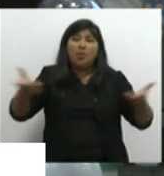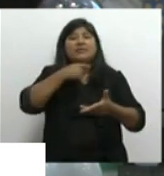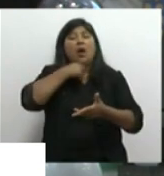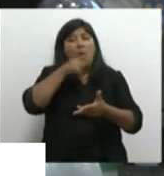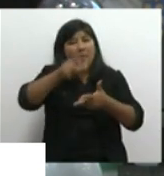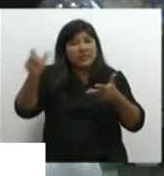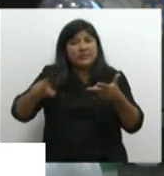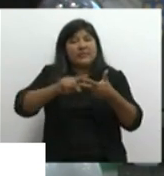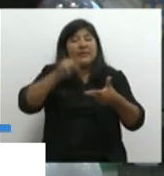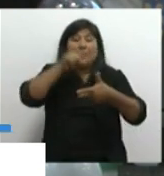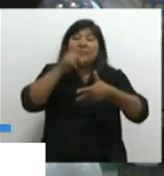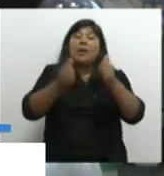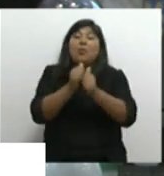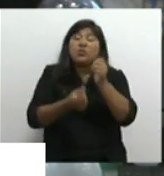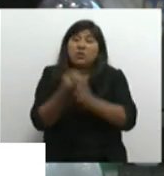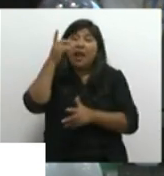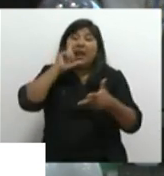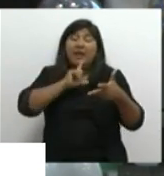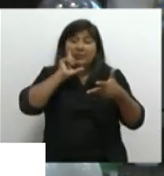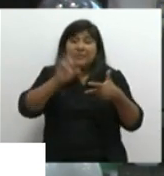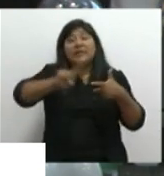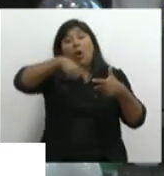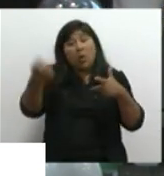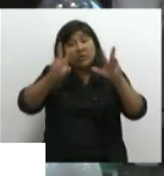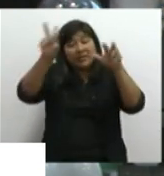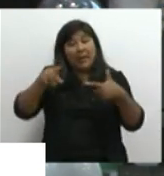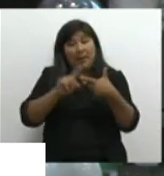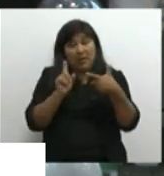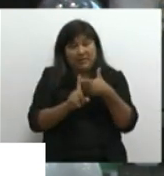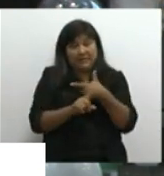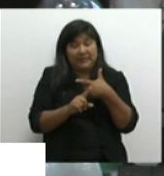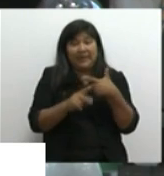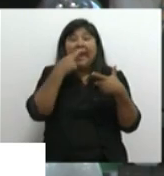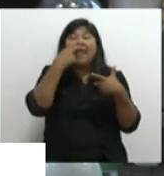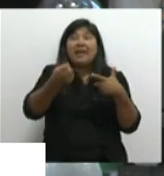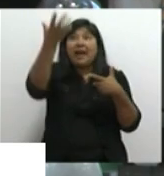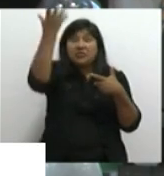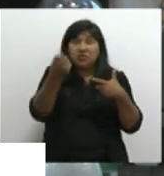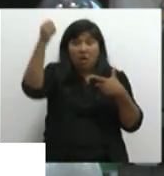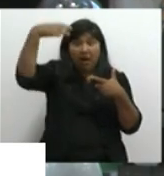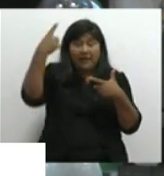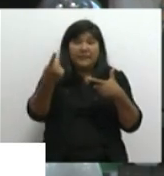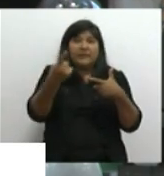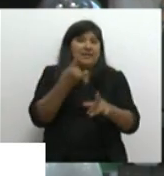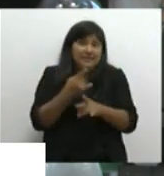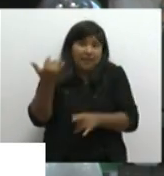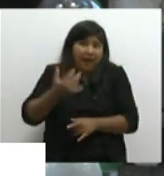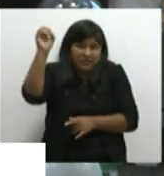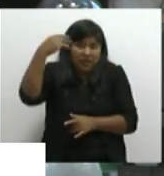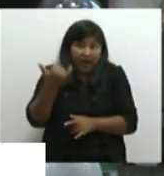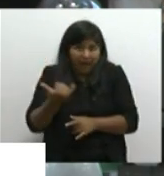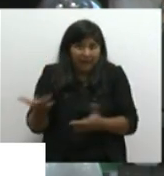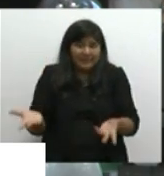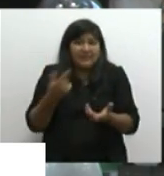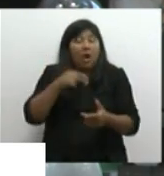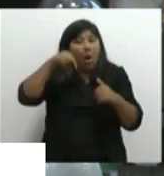el tema de la producción del litio otro de los temas es el desarrollo de energía solar siempre tuvimos sol y hoy estamos